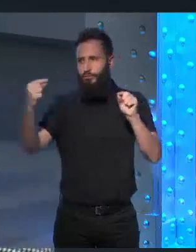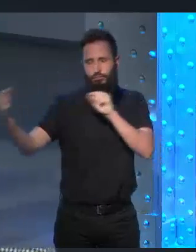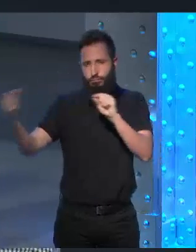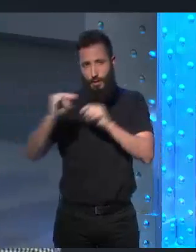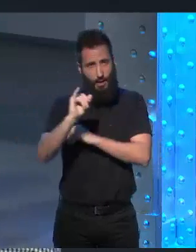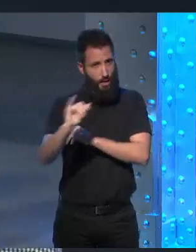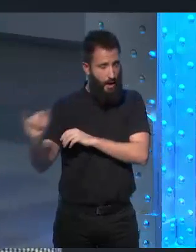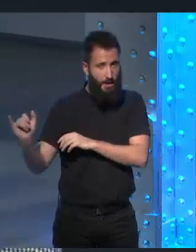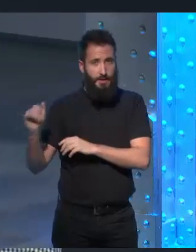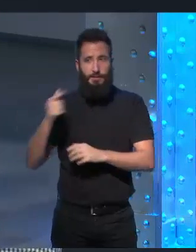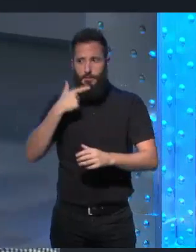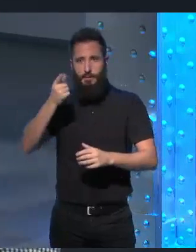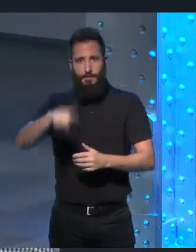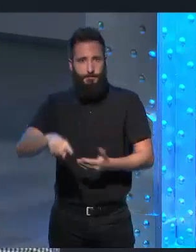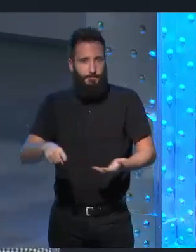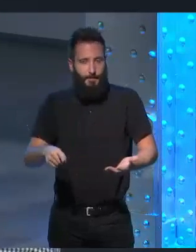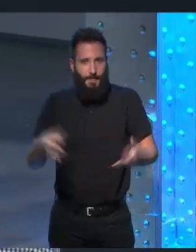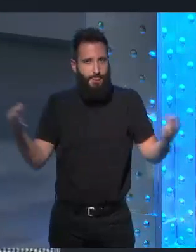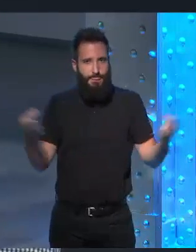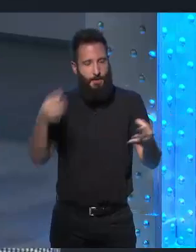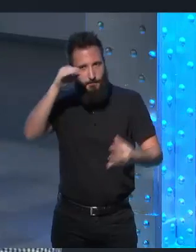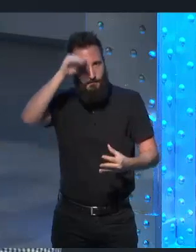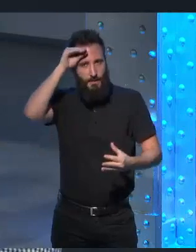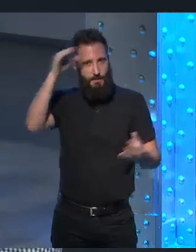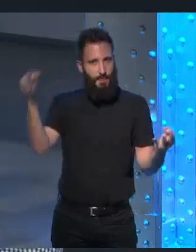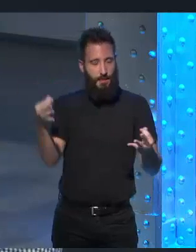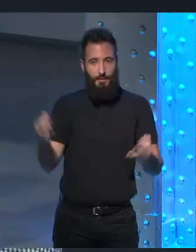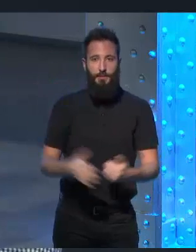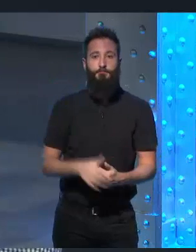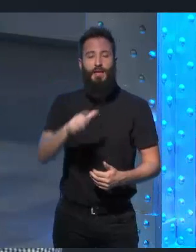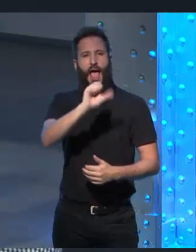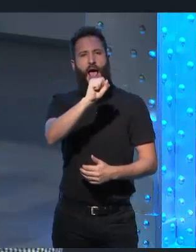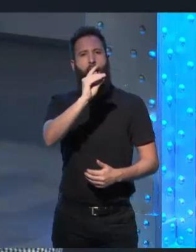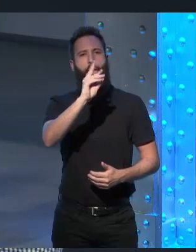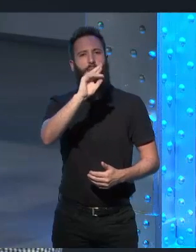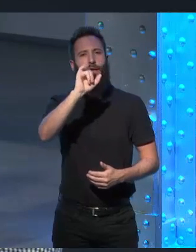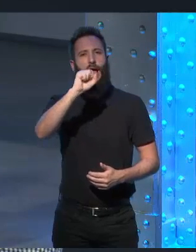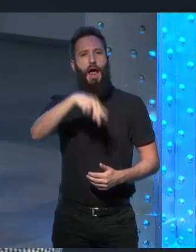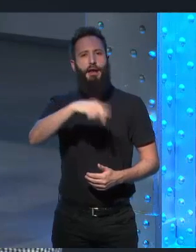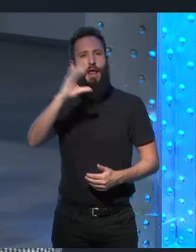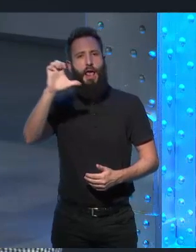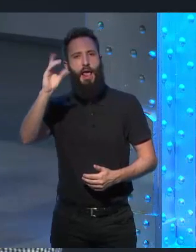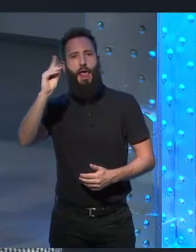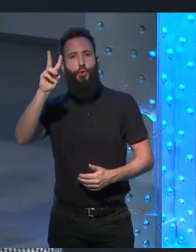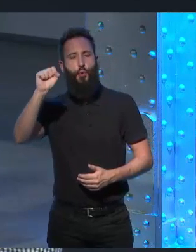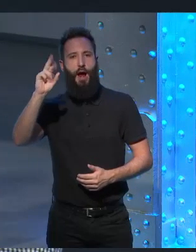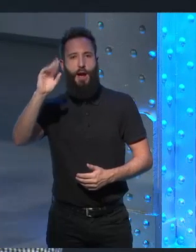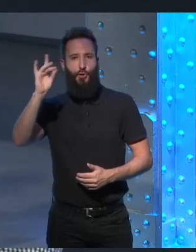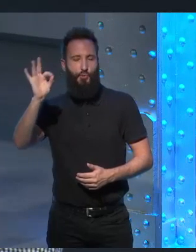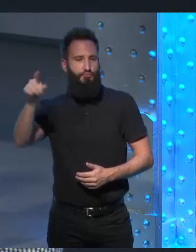verdad inamovible, tienen. Y creo que es sano. Adrián, Eduardo, ¿y cómo elegís los temas y cómo os los repartís?